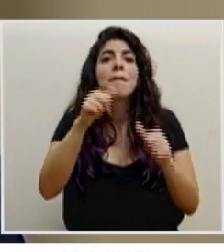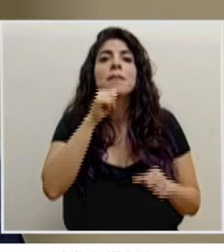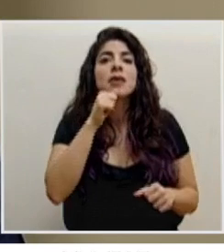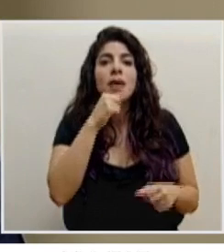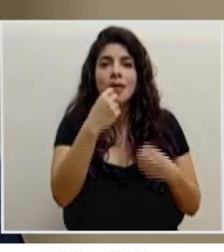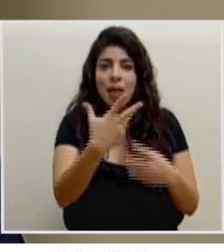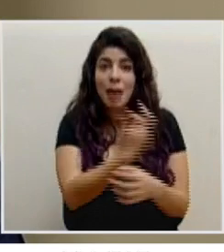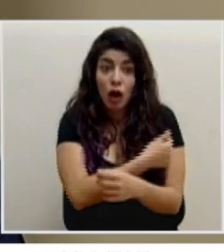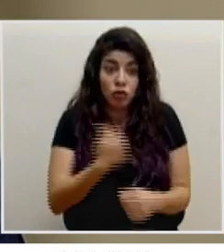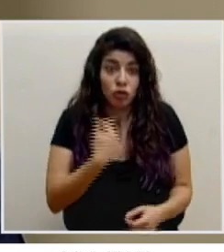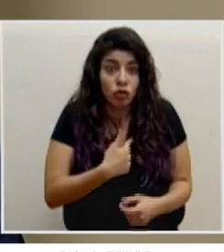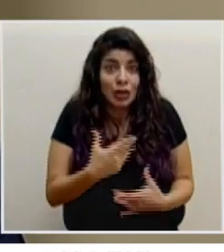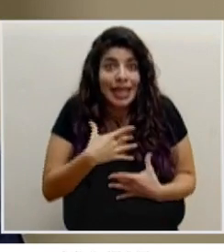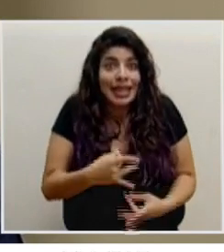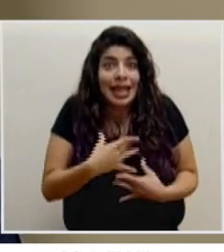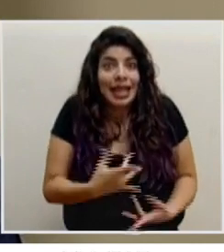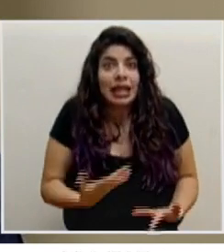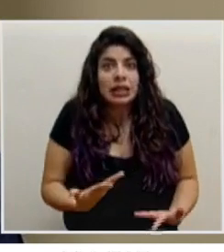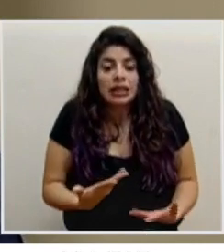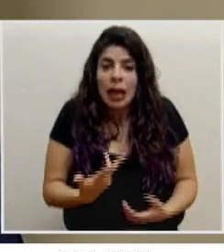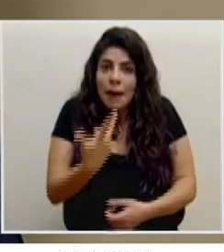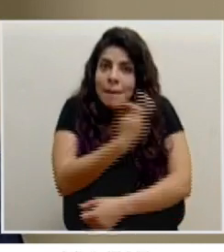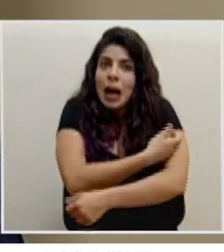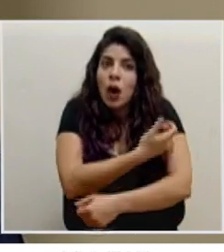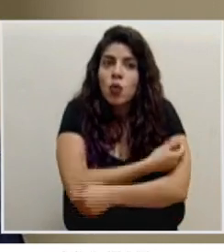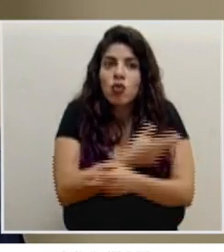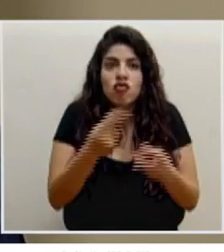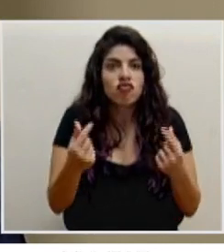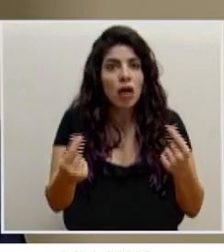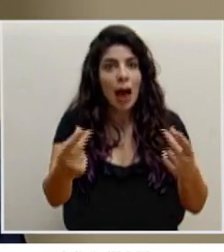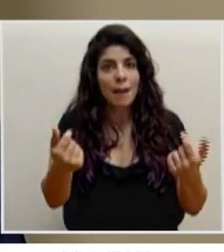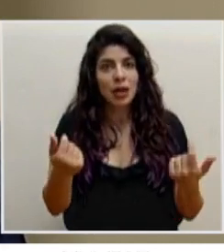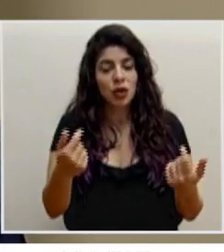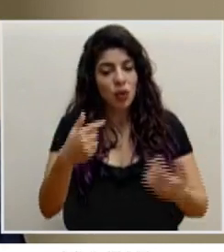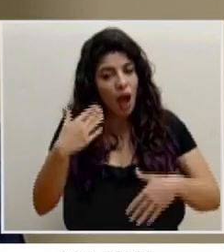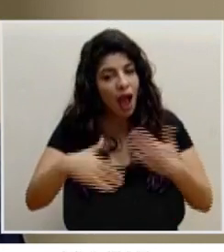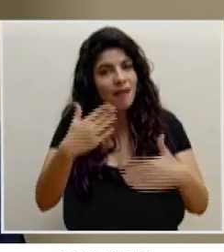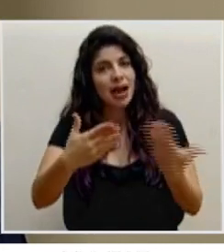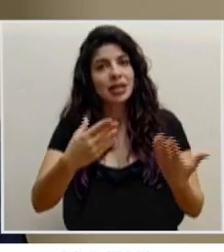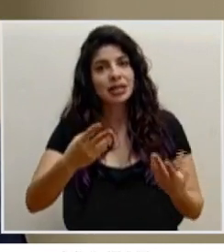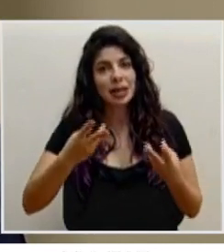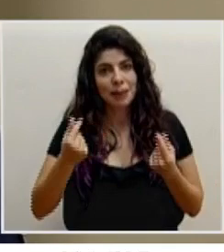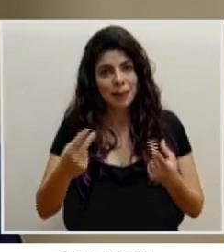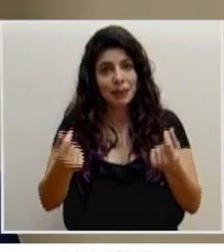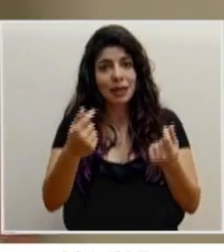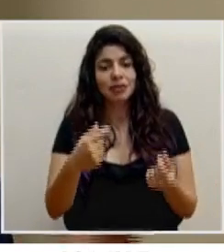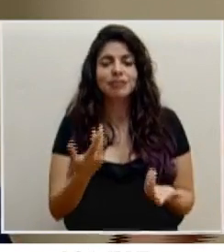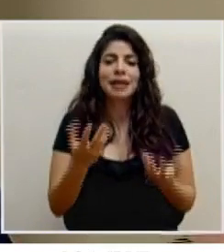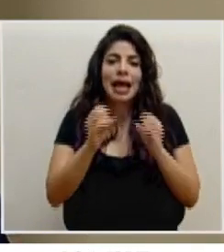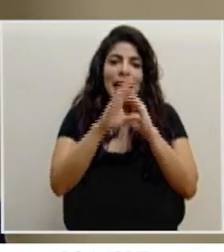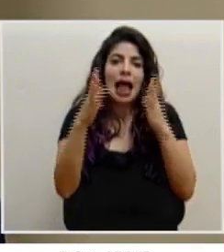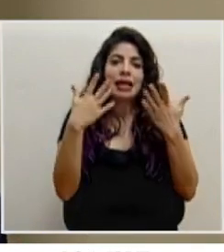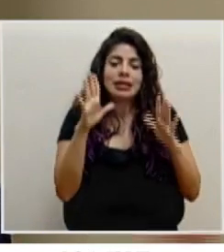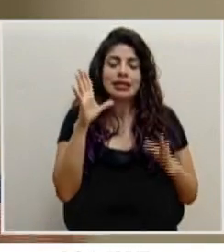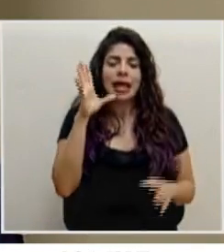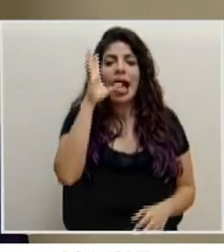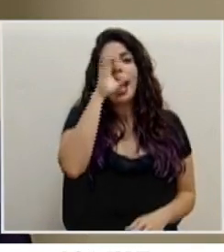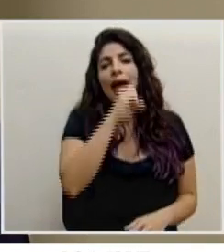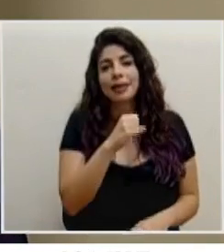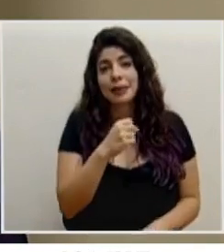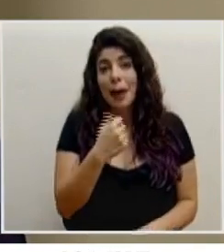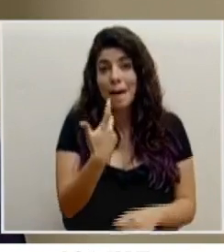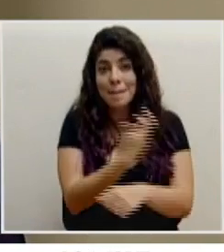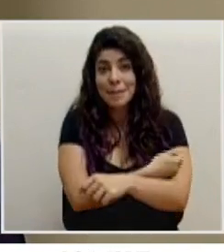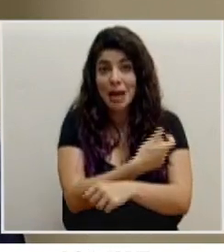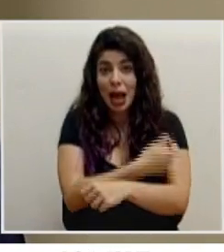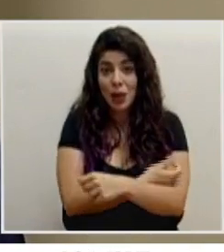nosotros nos interesa que se vacune lo más rápido posible, que avance, que acelere. Claro que hemos previsto desde la